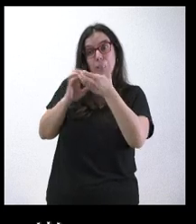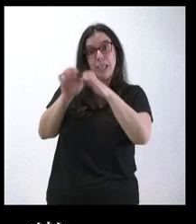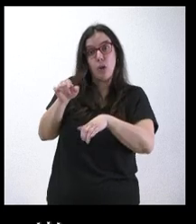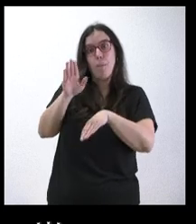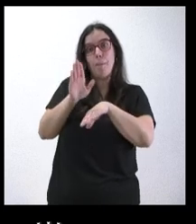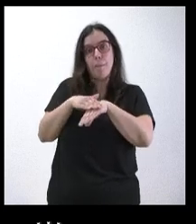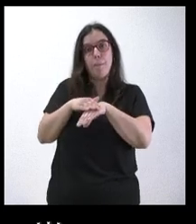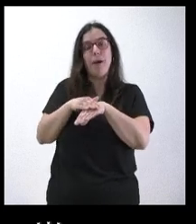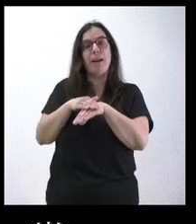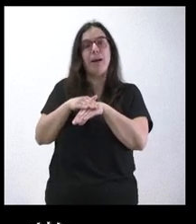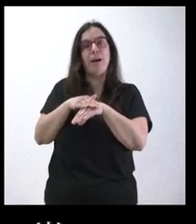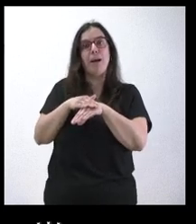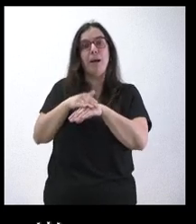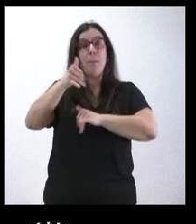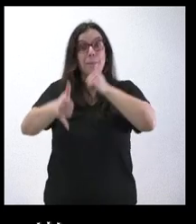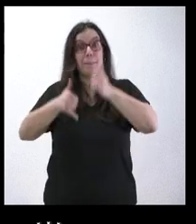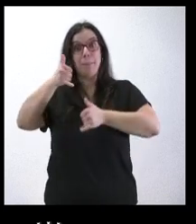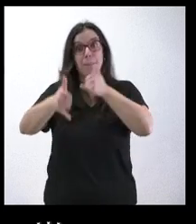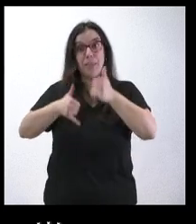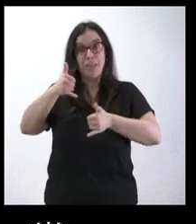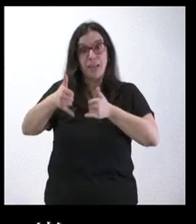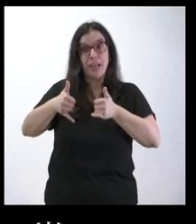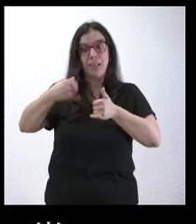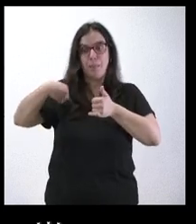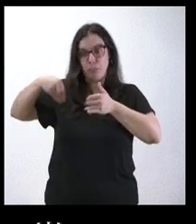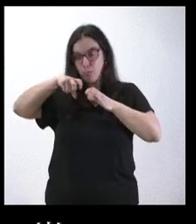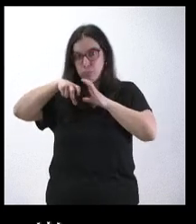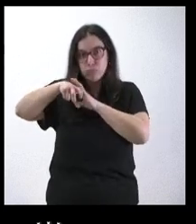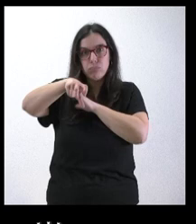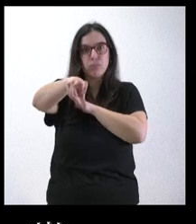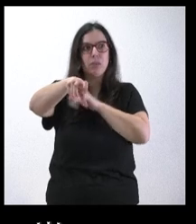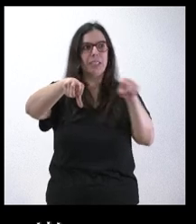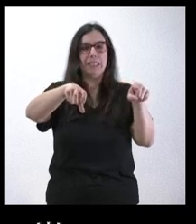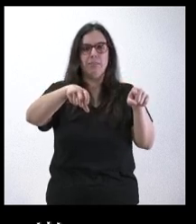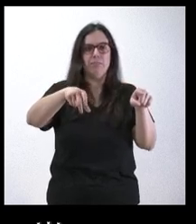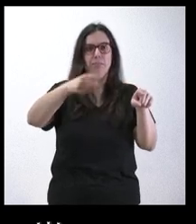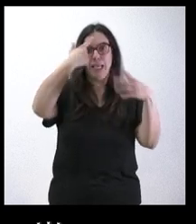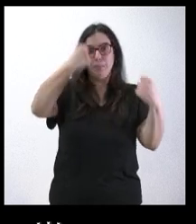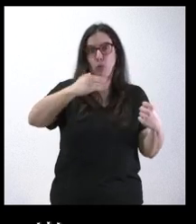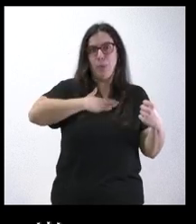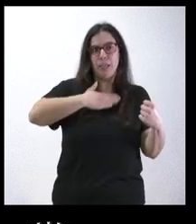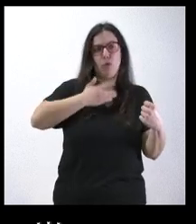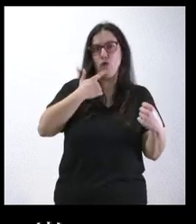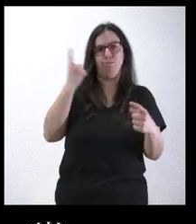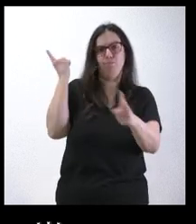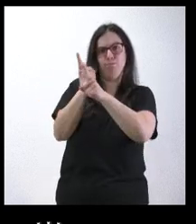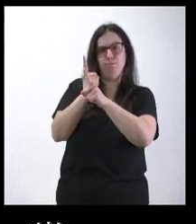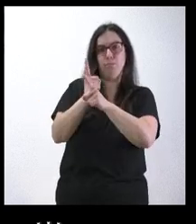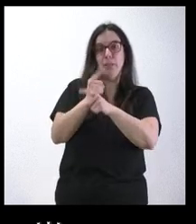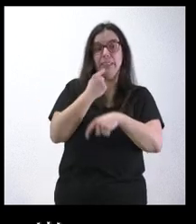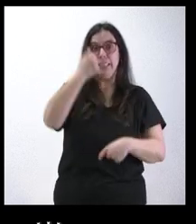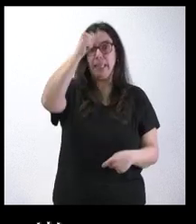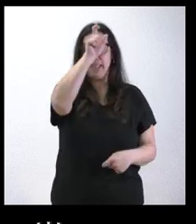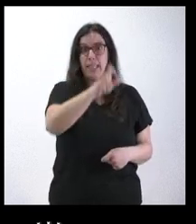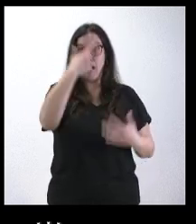Para que transcurran bicicletas por esos mismos canales romanos por los restos arqueológicos eh asegura Sánchez Palencia que